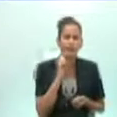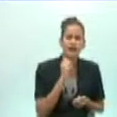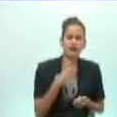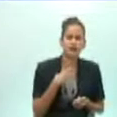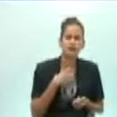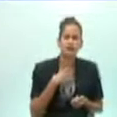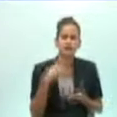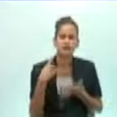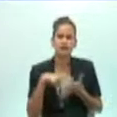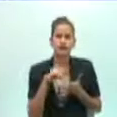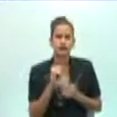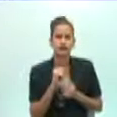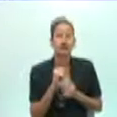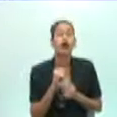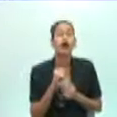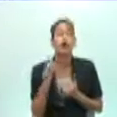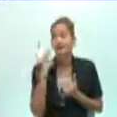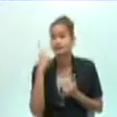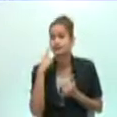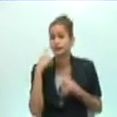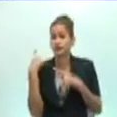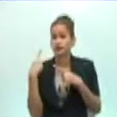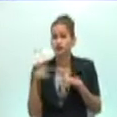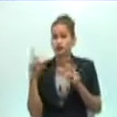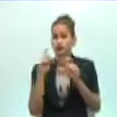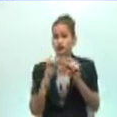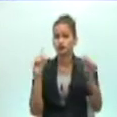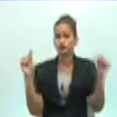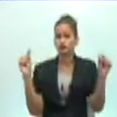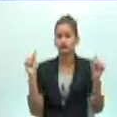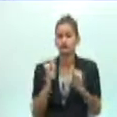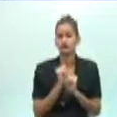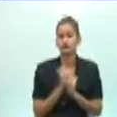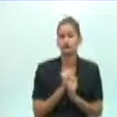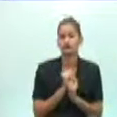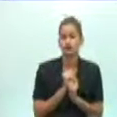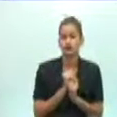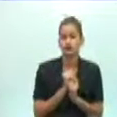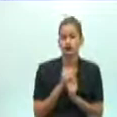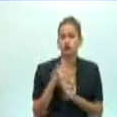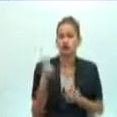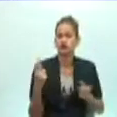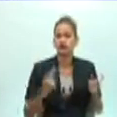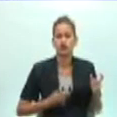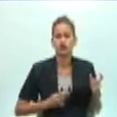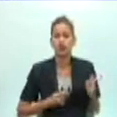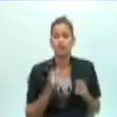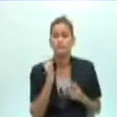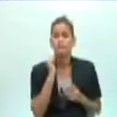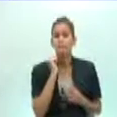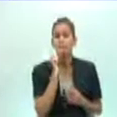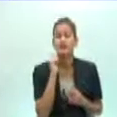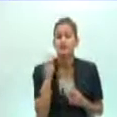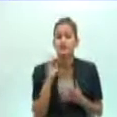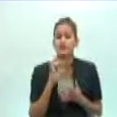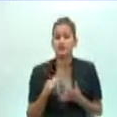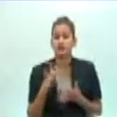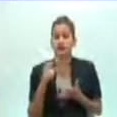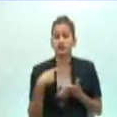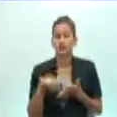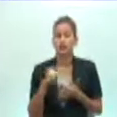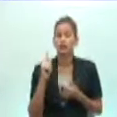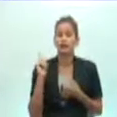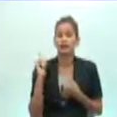que les traemos. Los guerreros más ágiles recorrían las llanuras, porque en este caso es un